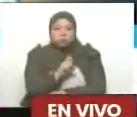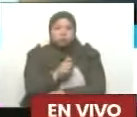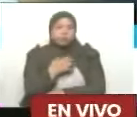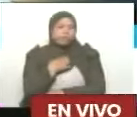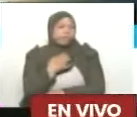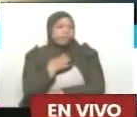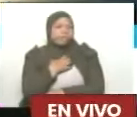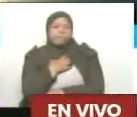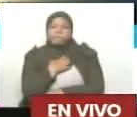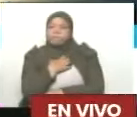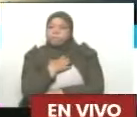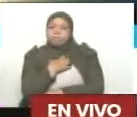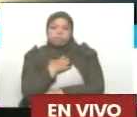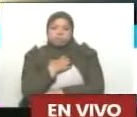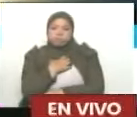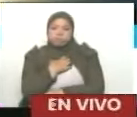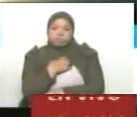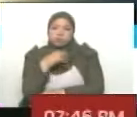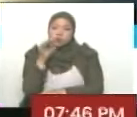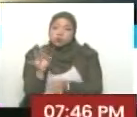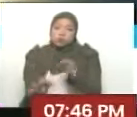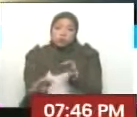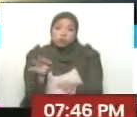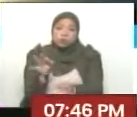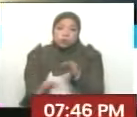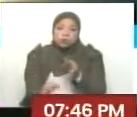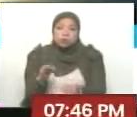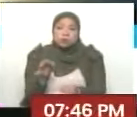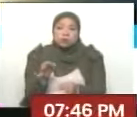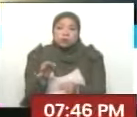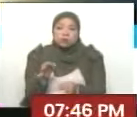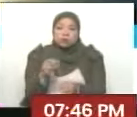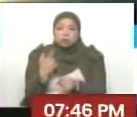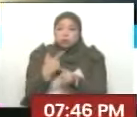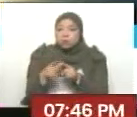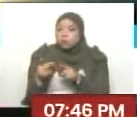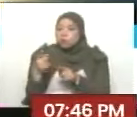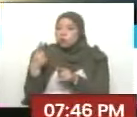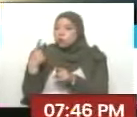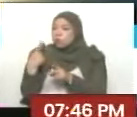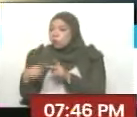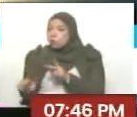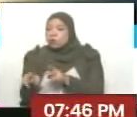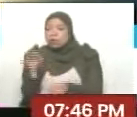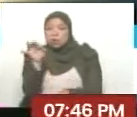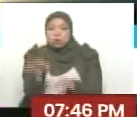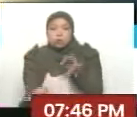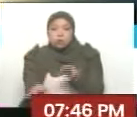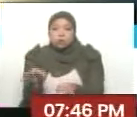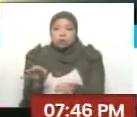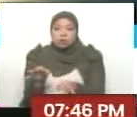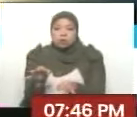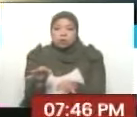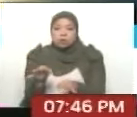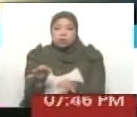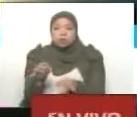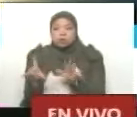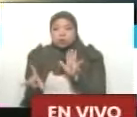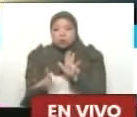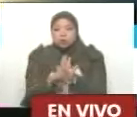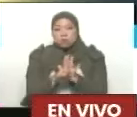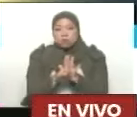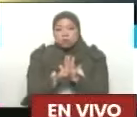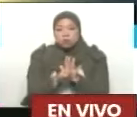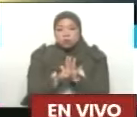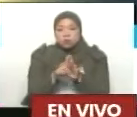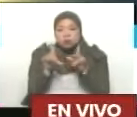puede ser porque eso es impunidad. Se juzga un delito y otros quedan impunes. Entonces la enmienda y